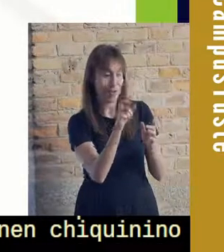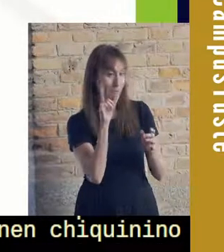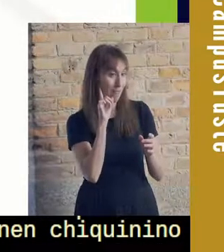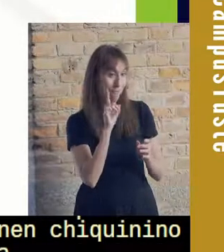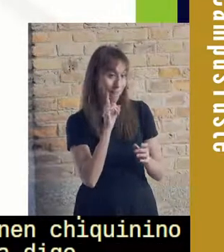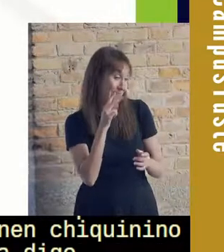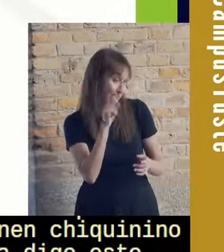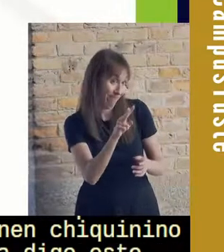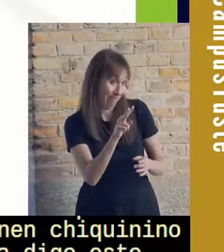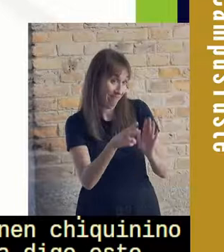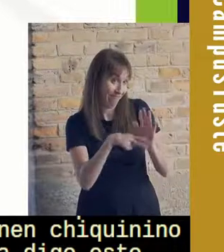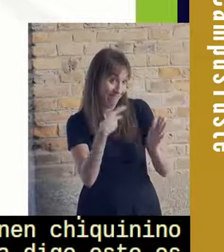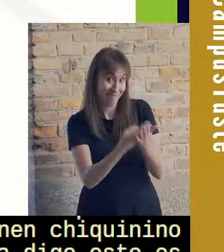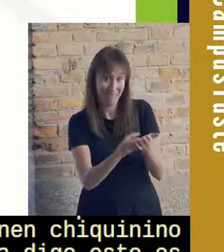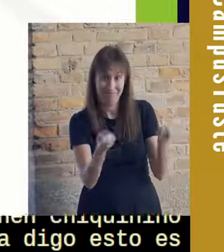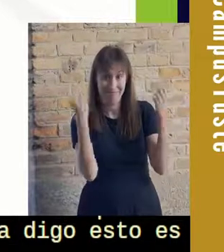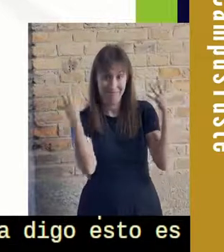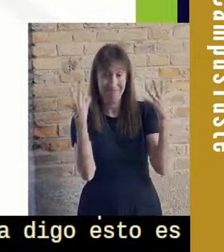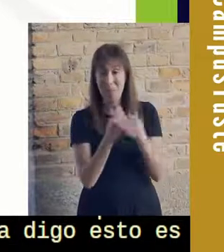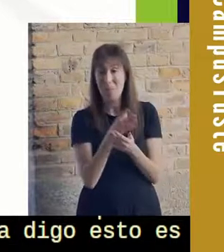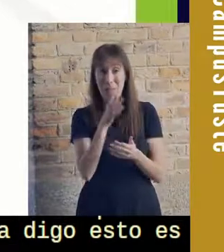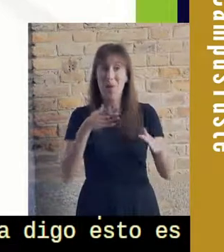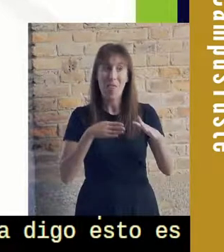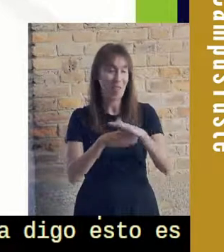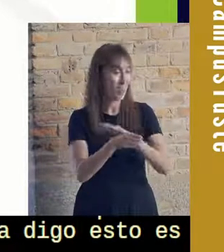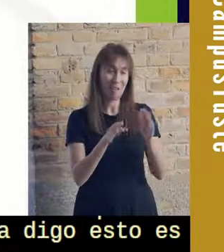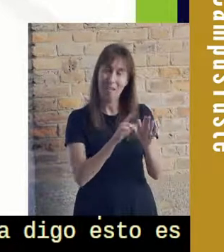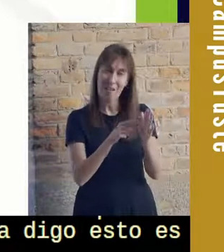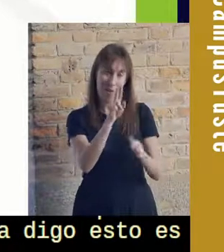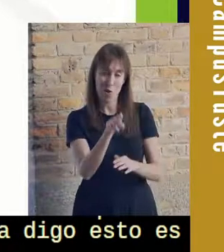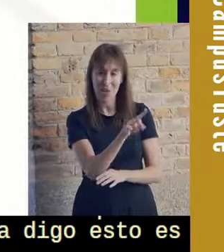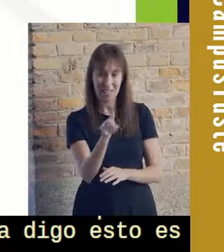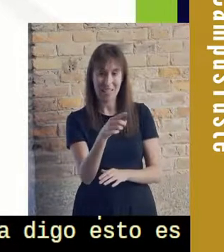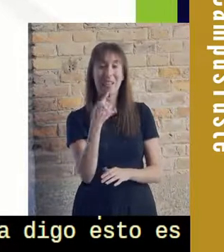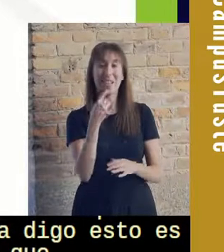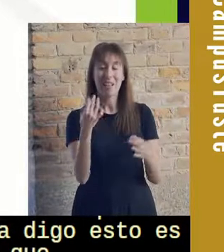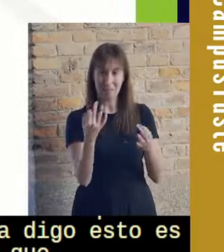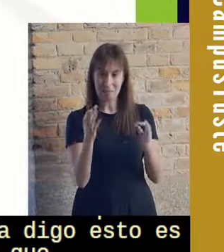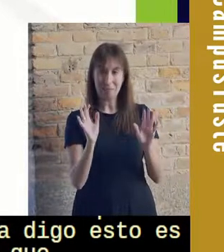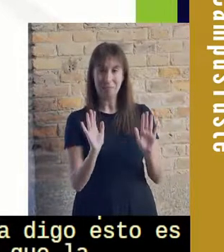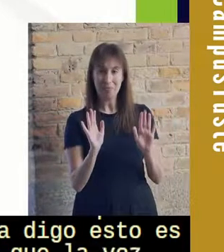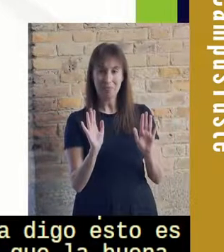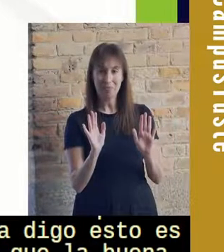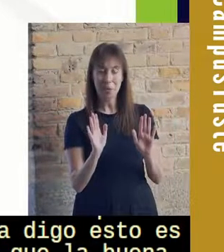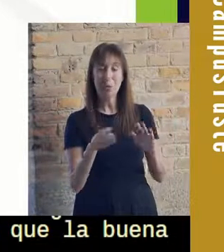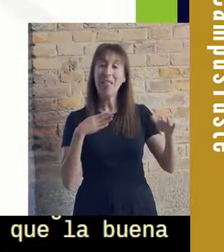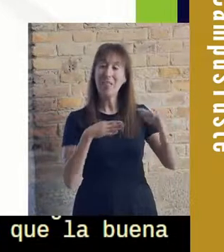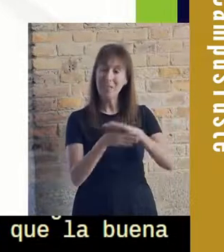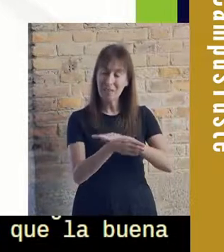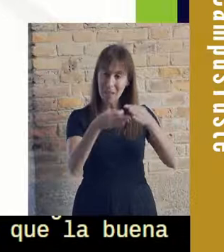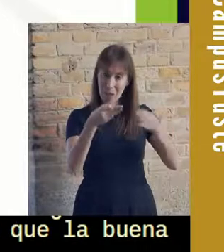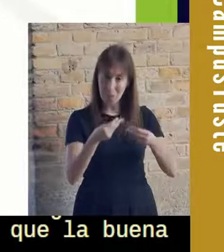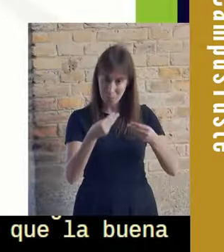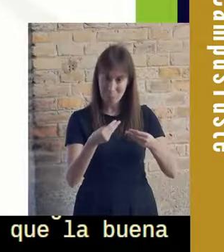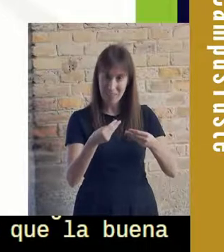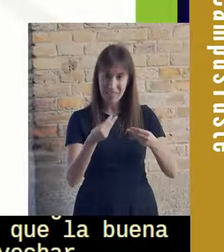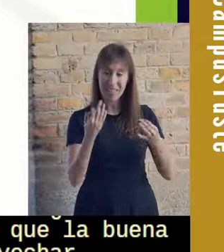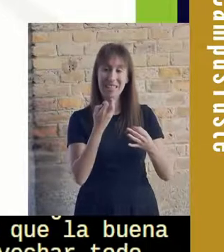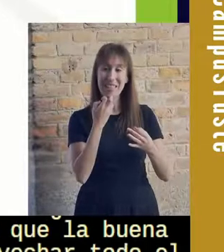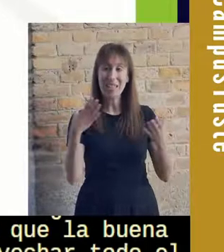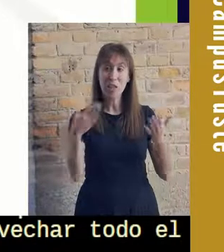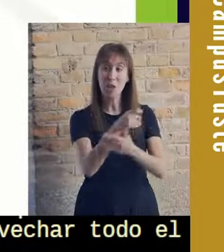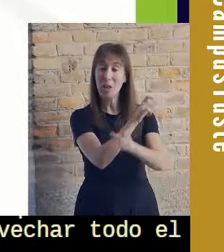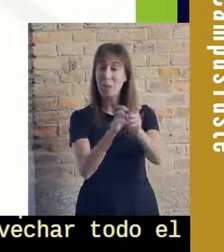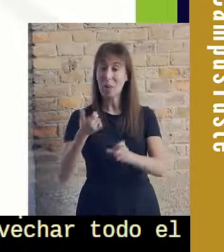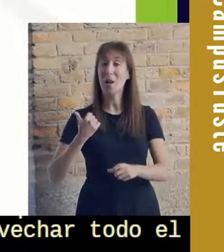sorda digo esto es eso no es una buena accesibilidad deciros añado que la buena accesibilidad es aquella en la que se puede aprovechar todo el